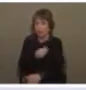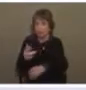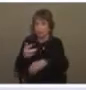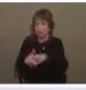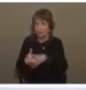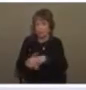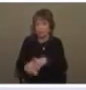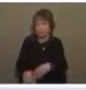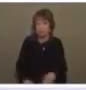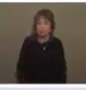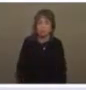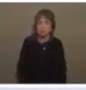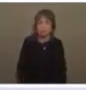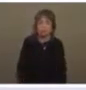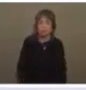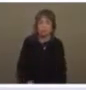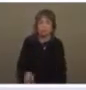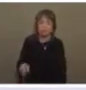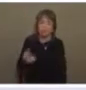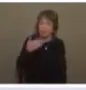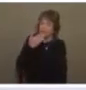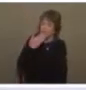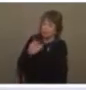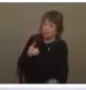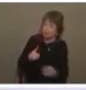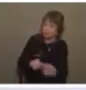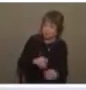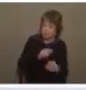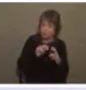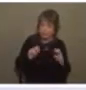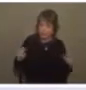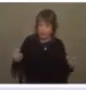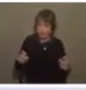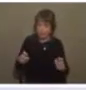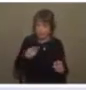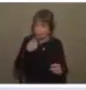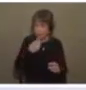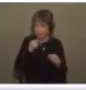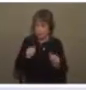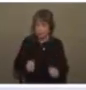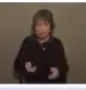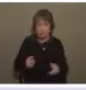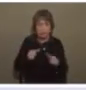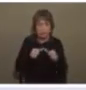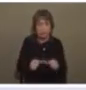Okay. Thanks to the panelists. I'd ask if you could stay, because we'll hear some